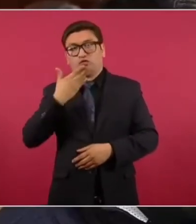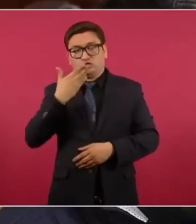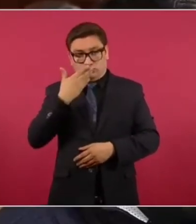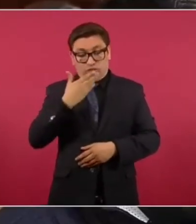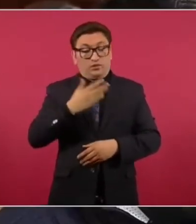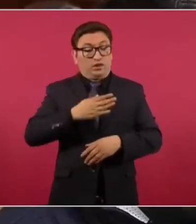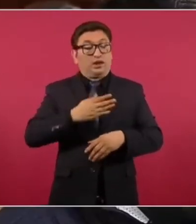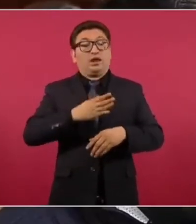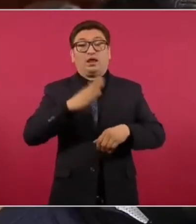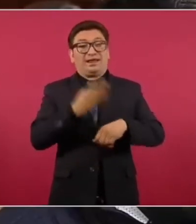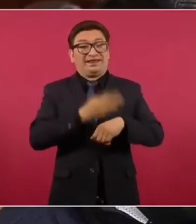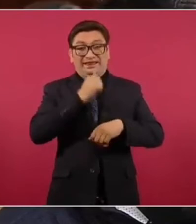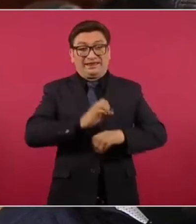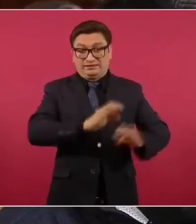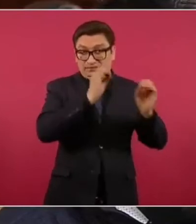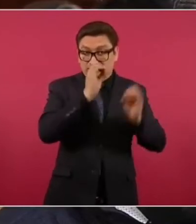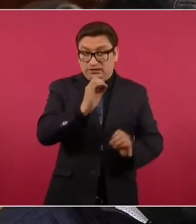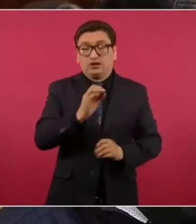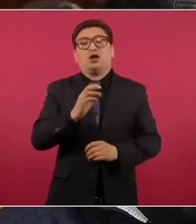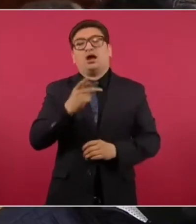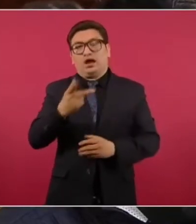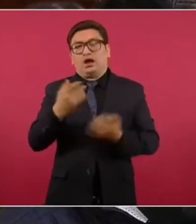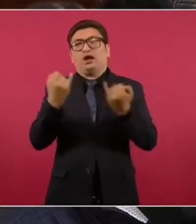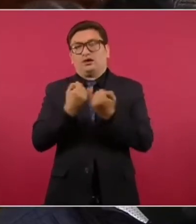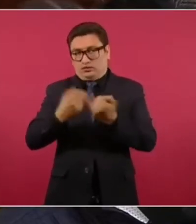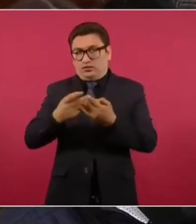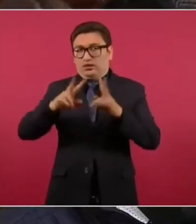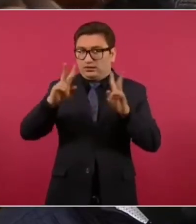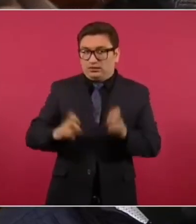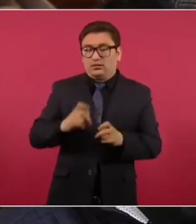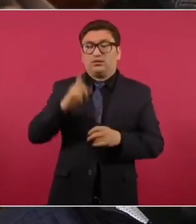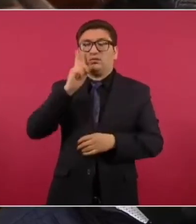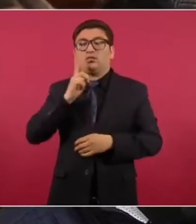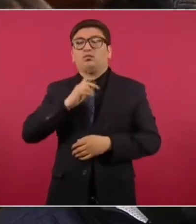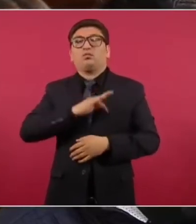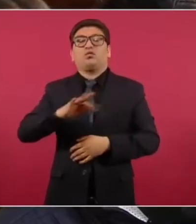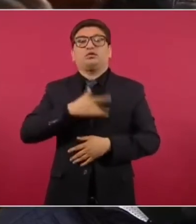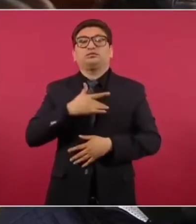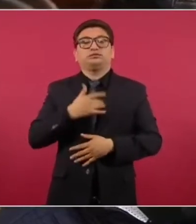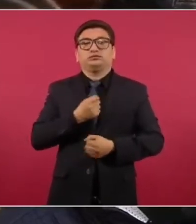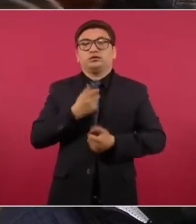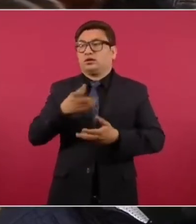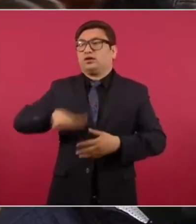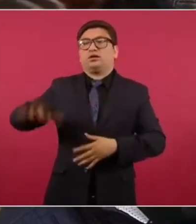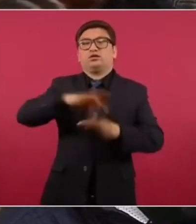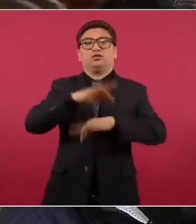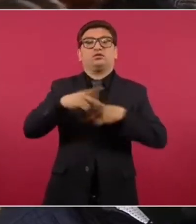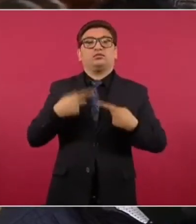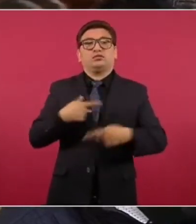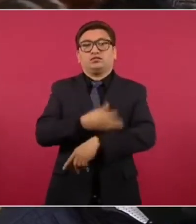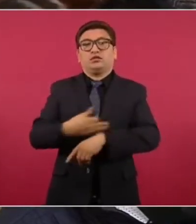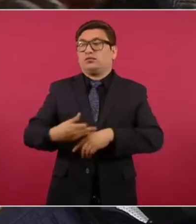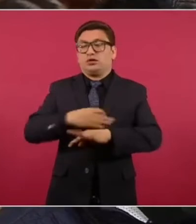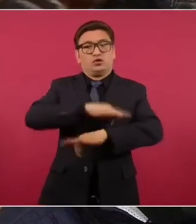impunidad y se hable de algunos feminicidios, que podamos o se pueda sentir, o el mensaje a las familias sea